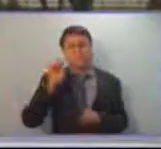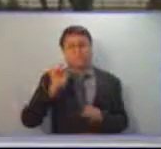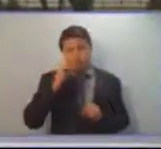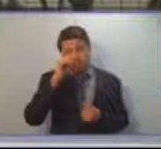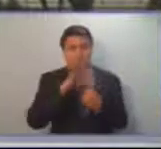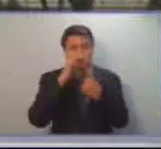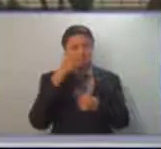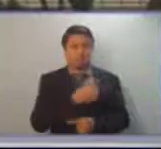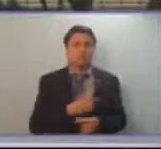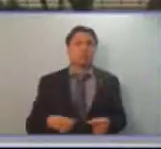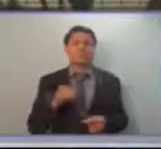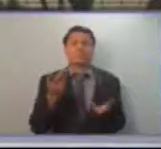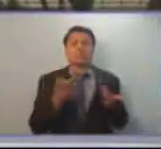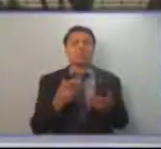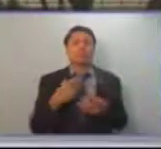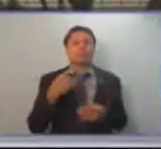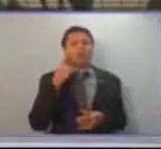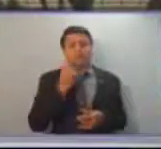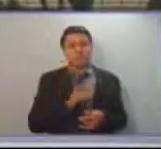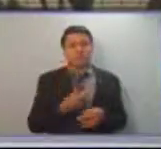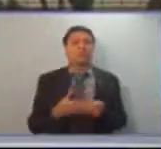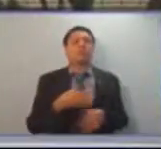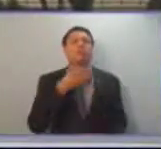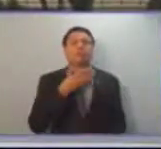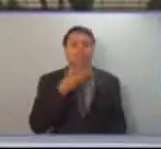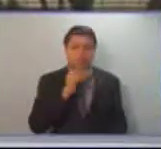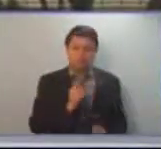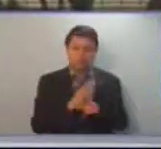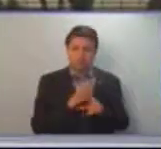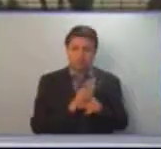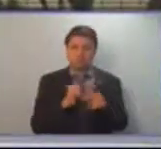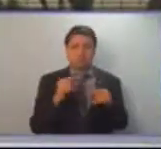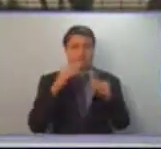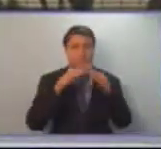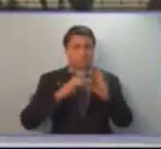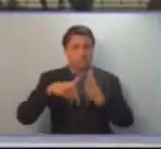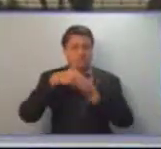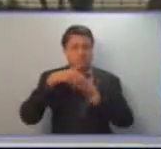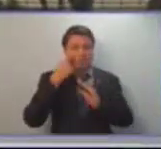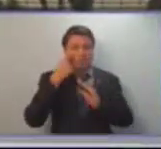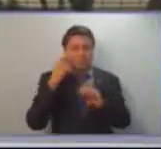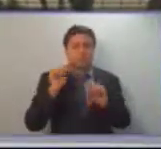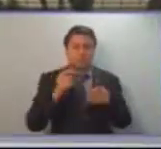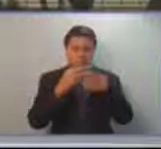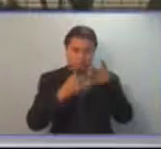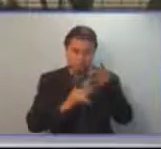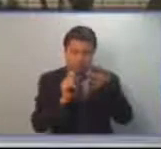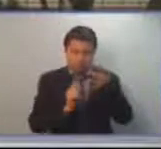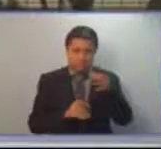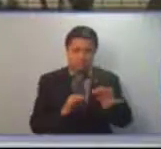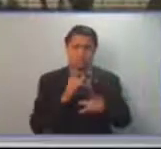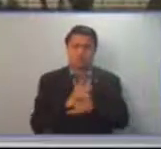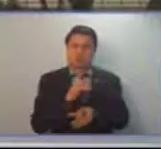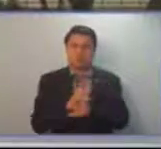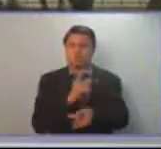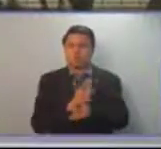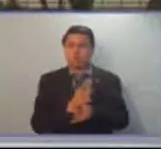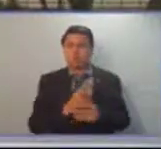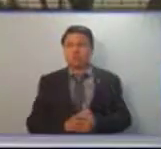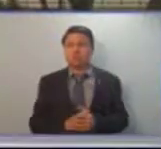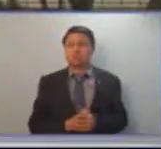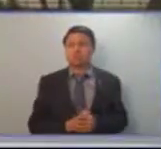ciudadanos la dificultad de cambiar de domicilio y ser registrado correctamente